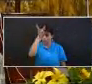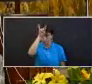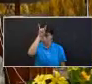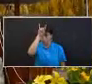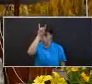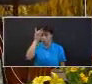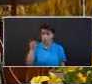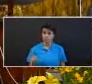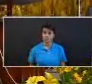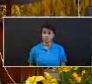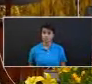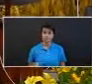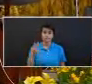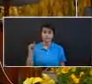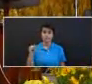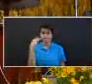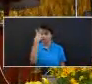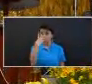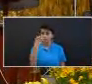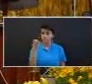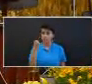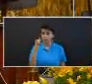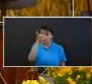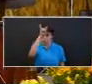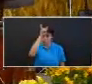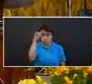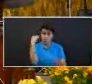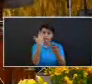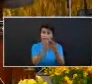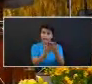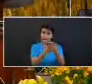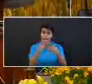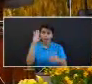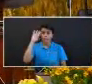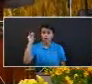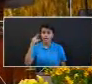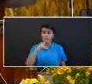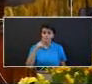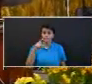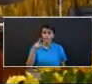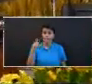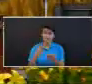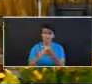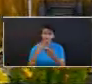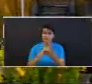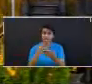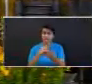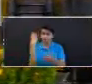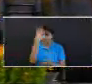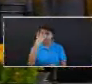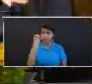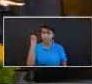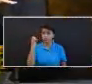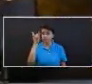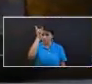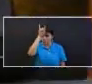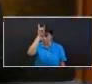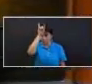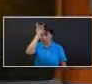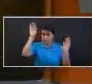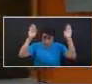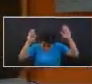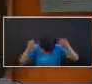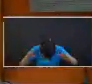Ni a espíritu inmundo llega. Porque dice la Biblia que venían los espíritus inmundos y se postraban